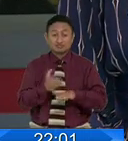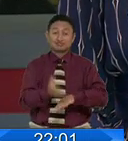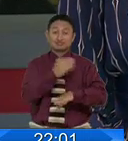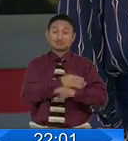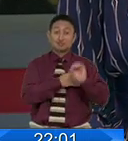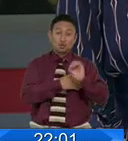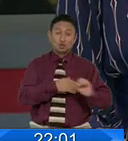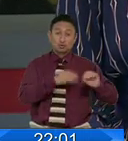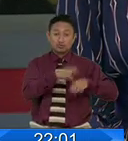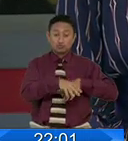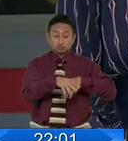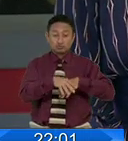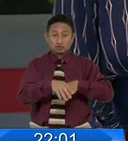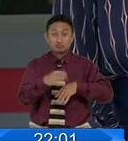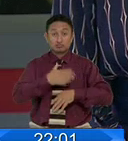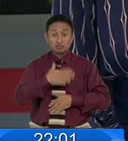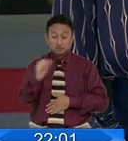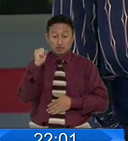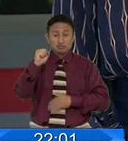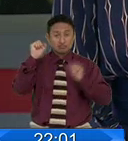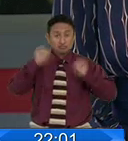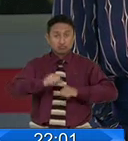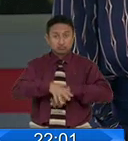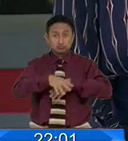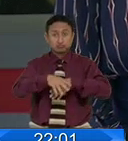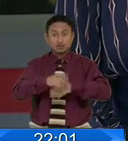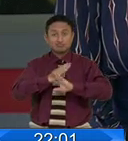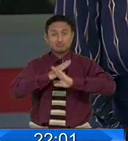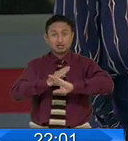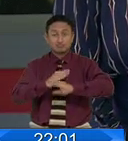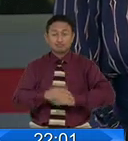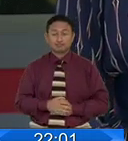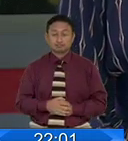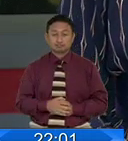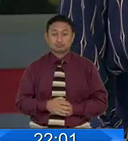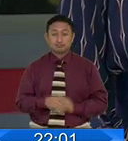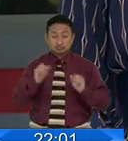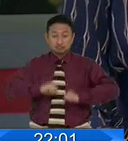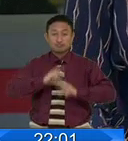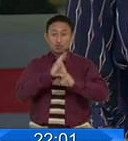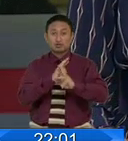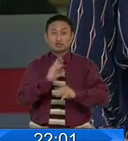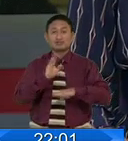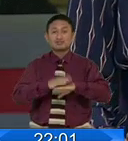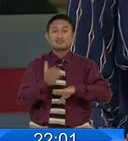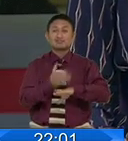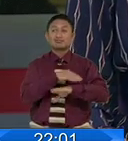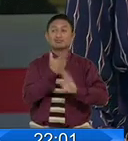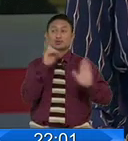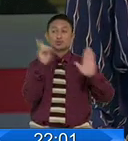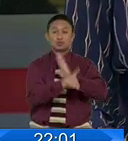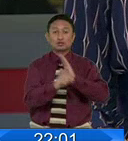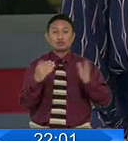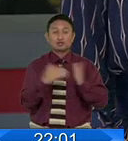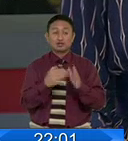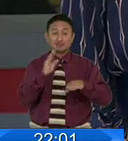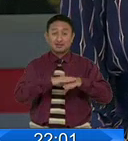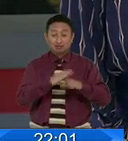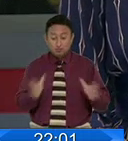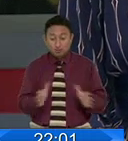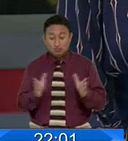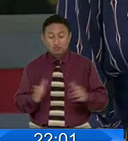manifestaciones de octubre ejercieron el derecho a la protesta y resistencia. Esto en respuesta a la acusación en su contra por instigación